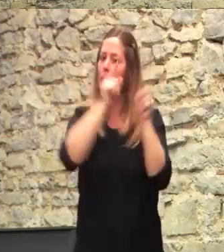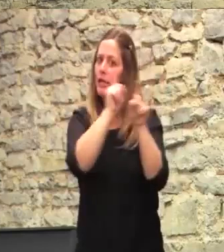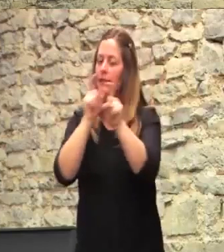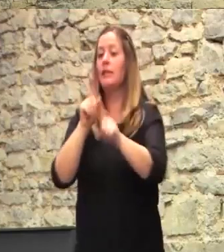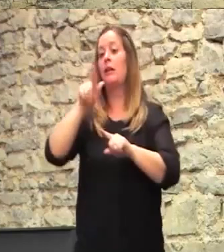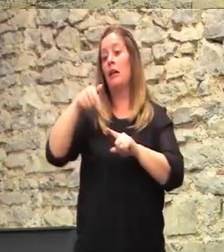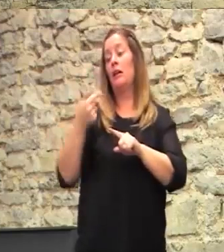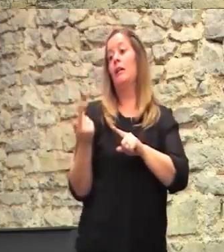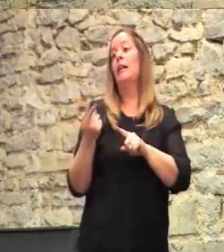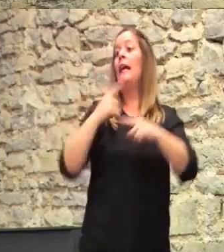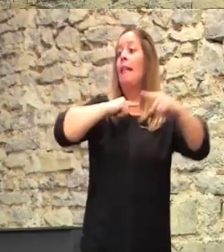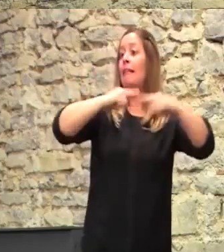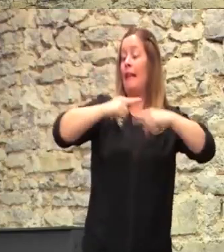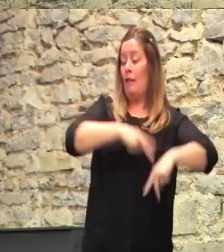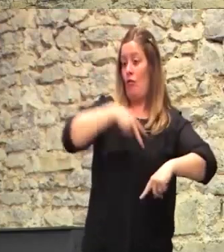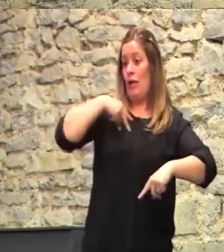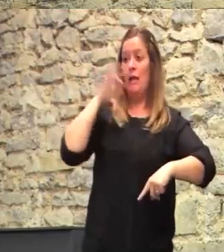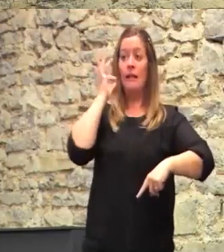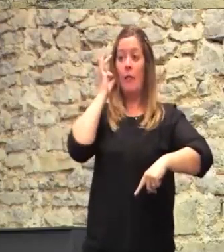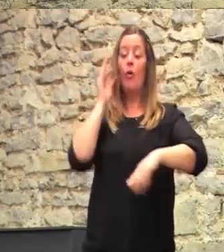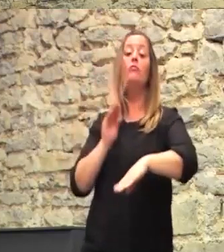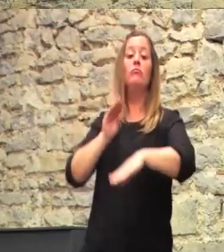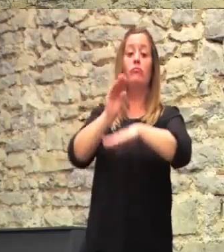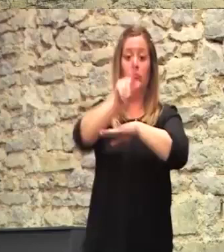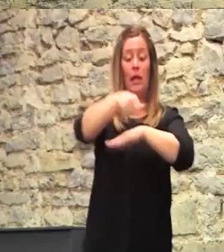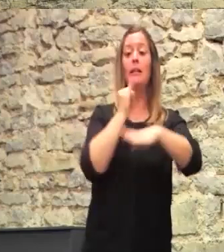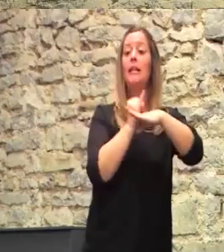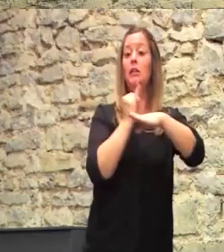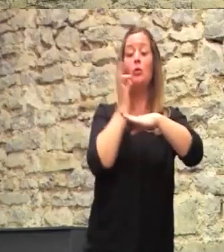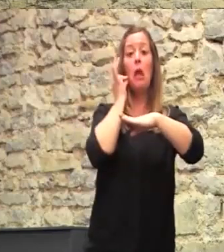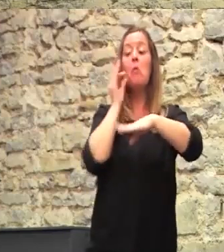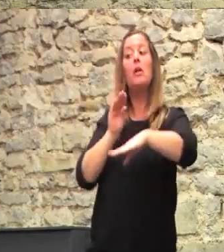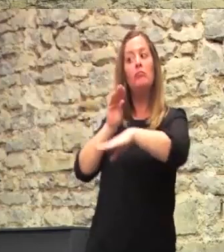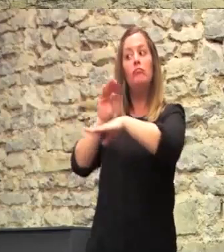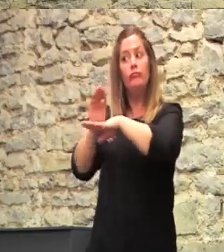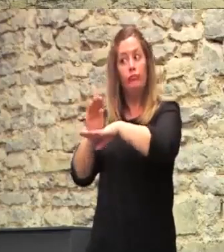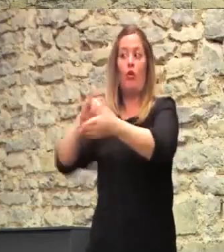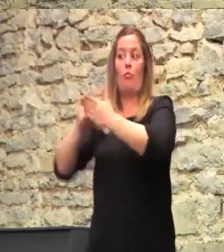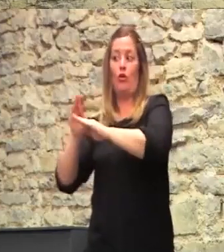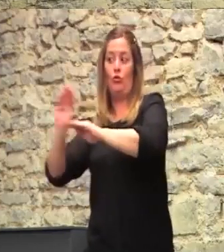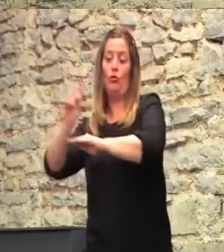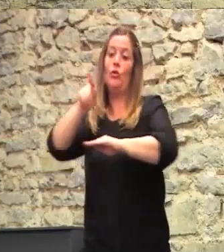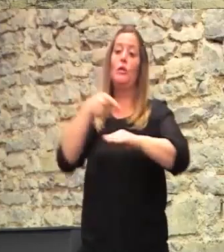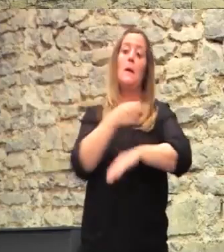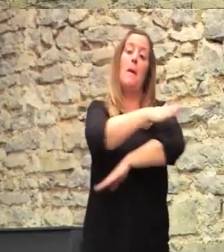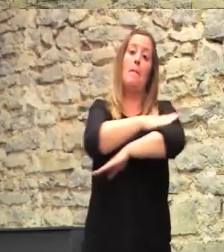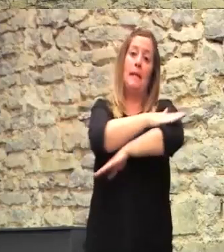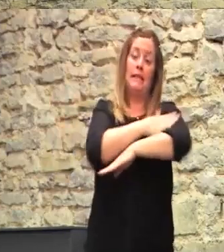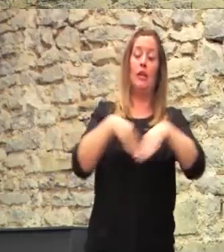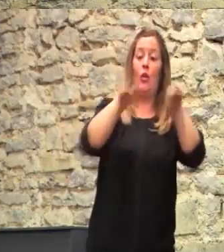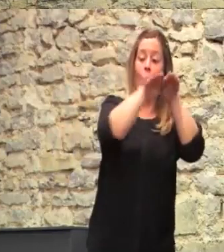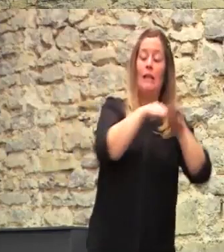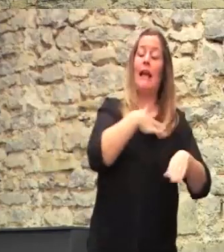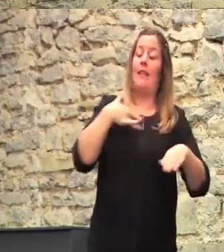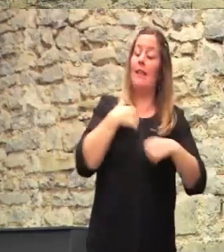financiados por la dirección general de la mujer el instituto de la mujer el ex ministerio de igualdad el ministerio de sanidad de igualdad